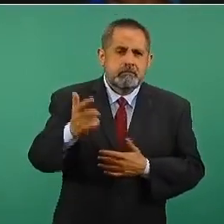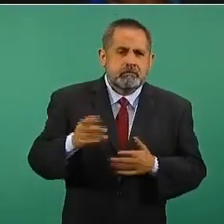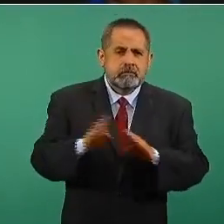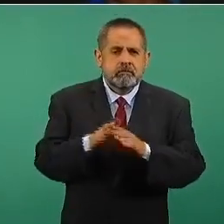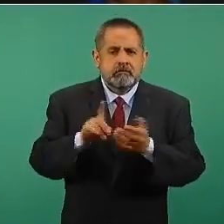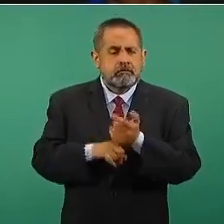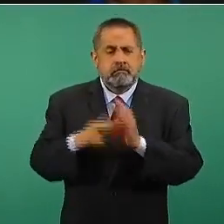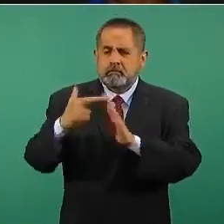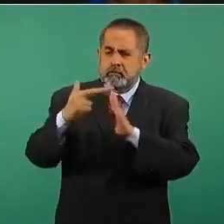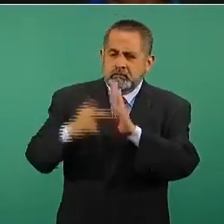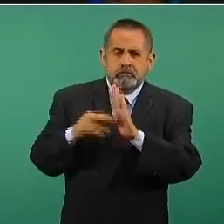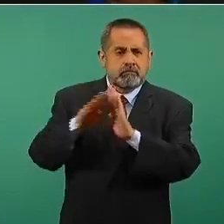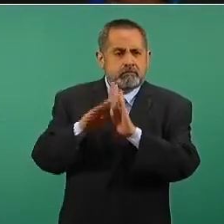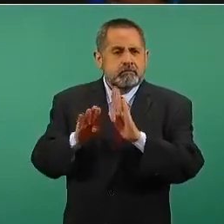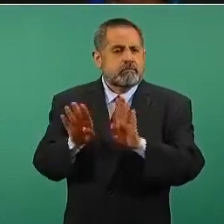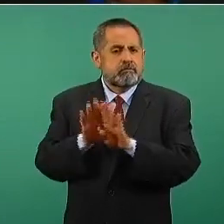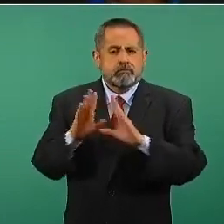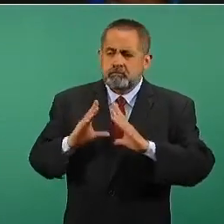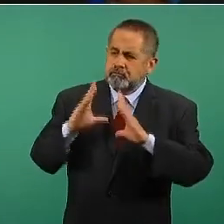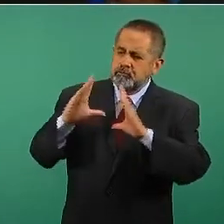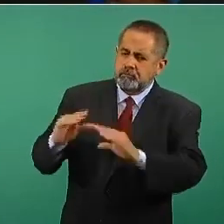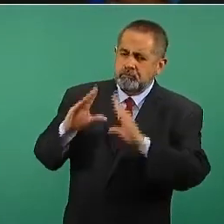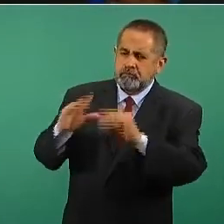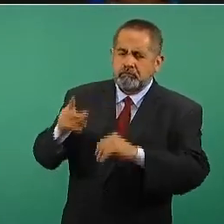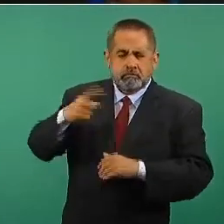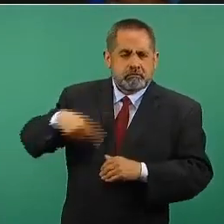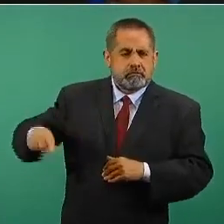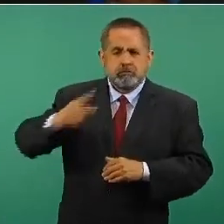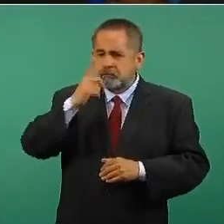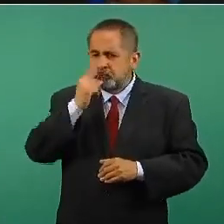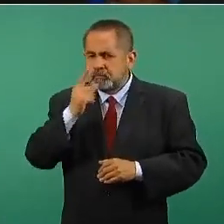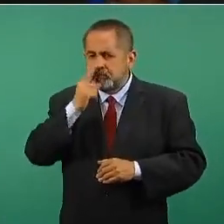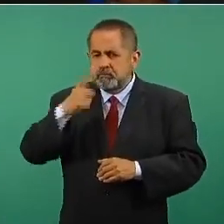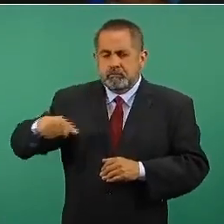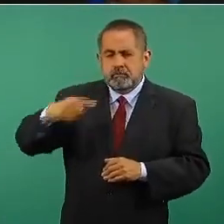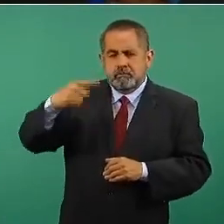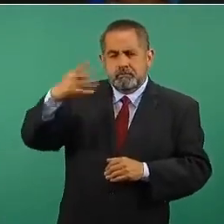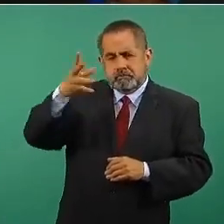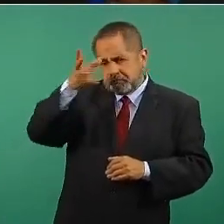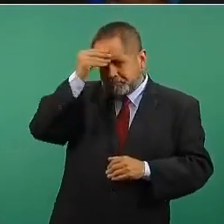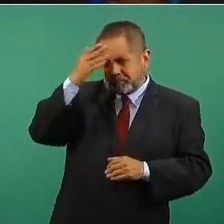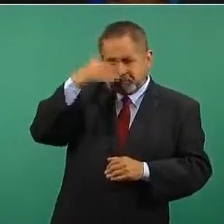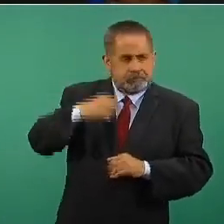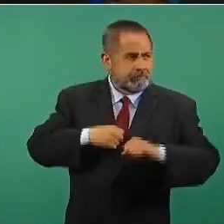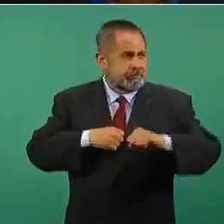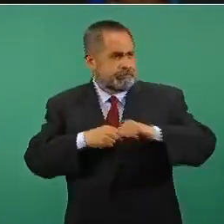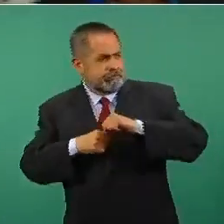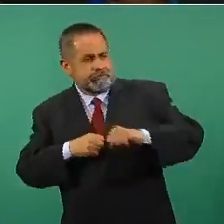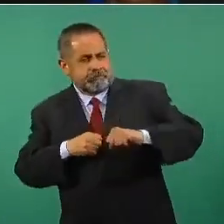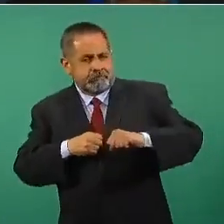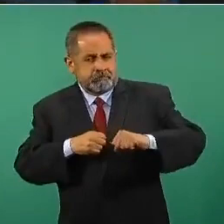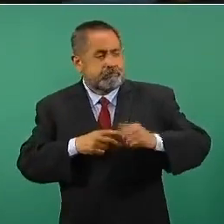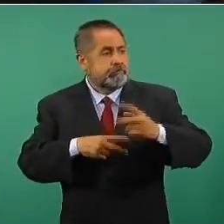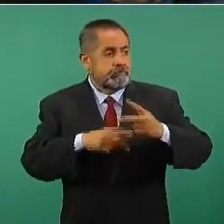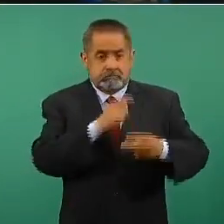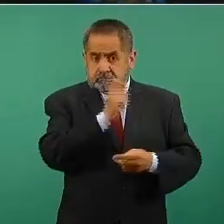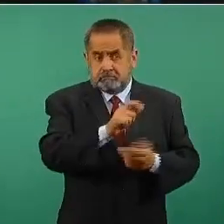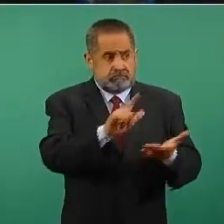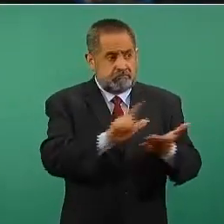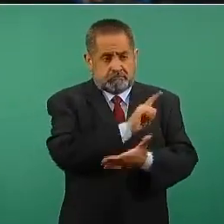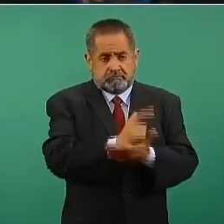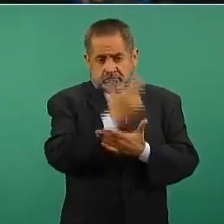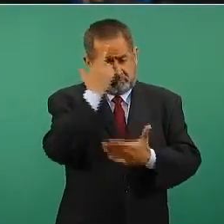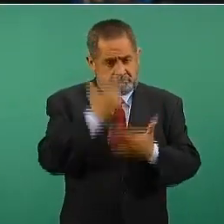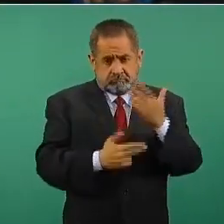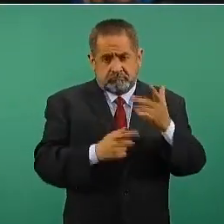de protocolo o capacitación que se le dé a los policías para poder detener a aquellos que estén cometiendo delitos. Se lo